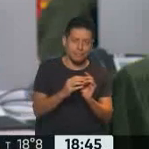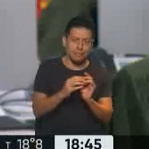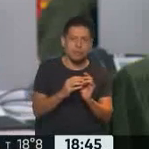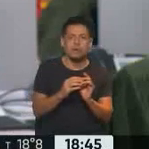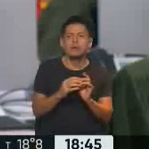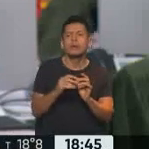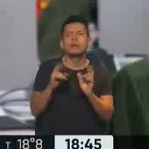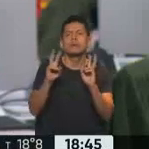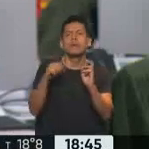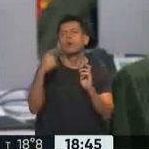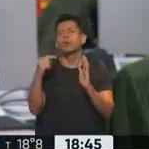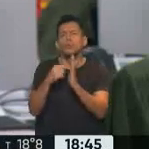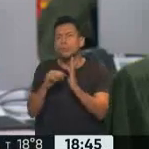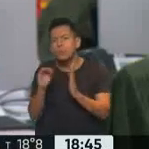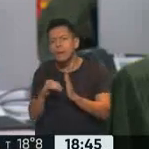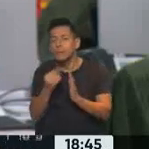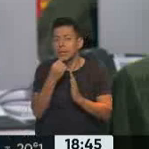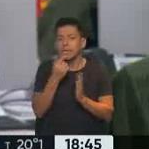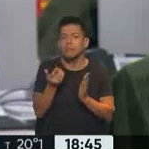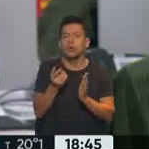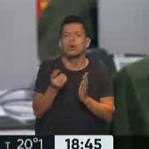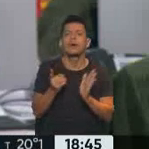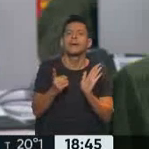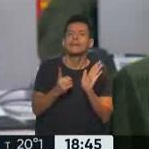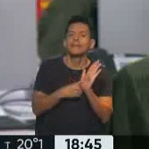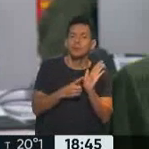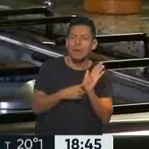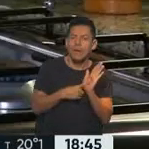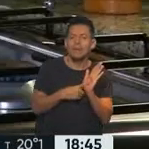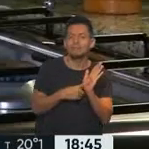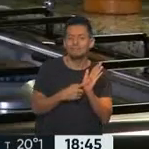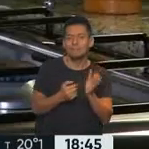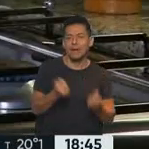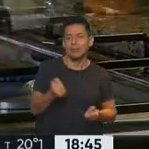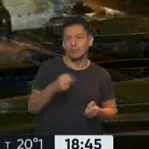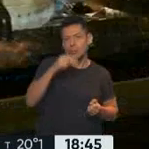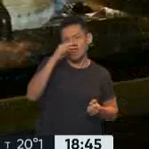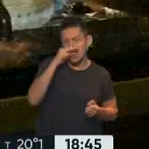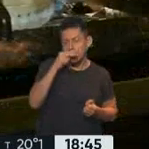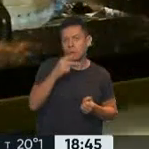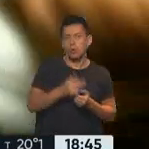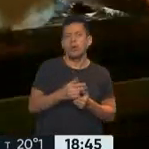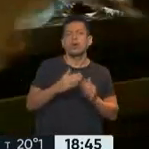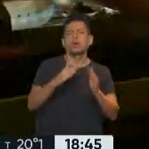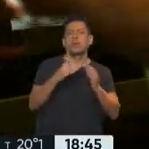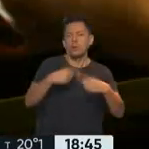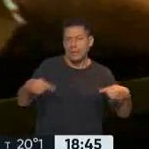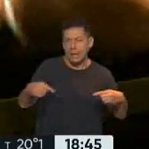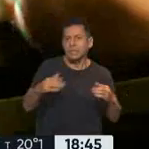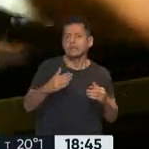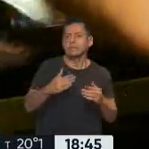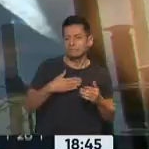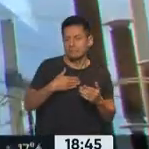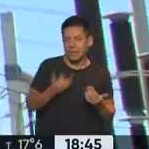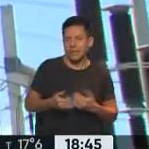otros criterios. Ejemplo, ser titular de vehículos de lujo, de determinado tipo de propiedades, etcétera. Sí, lo